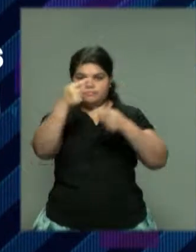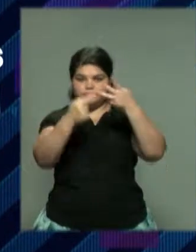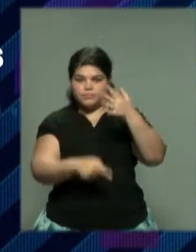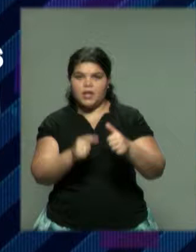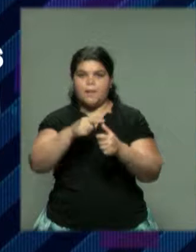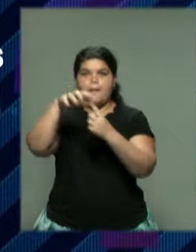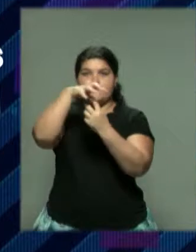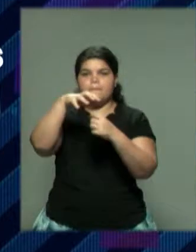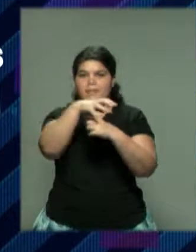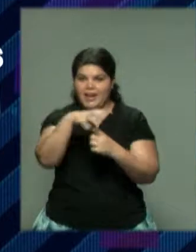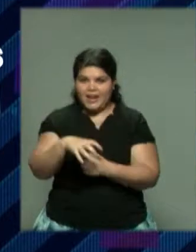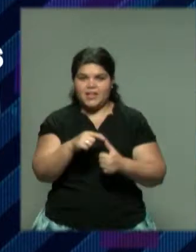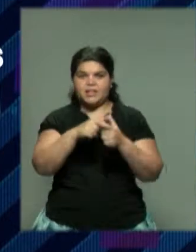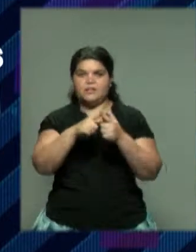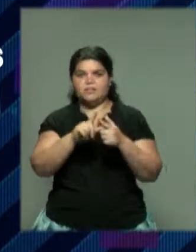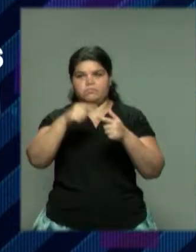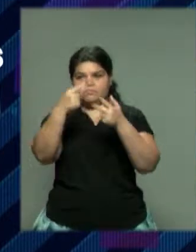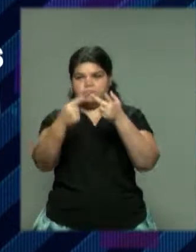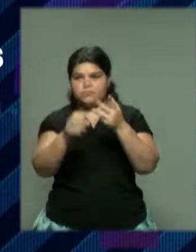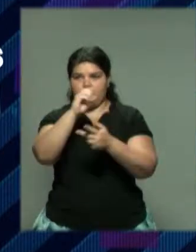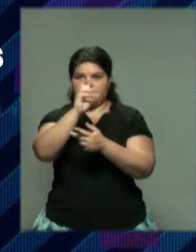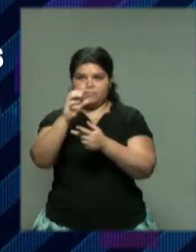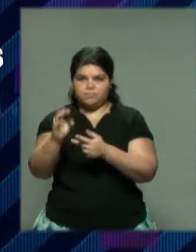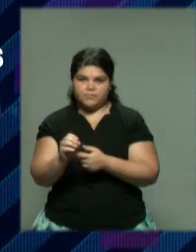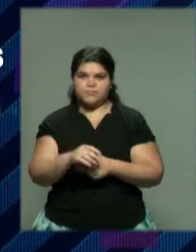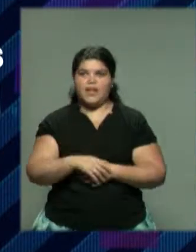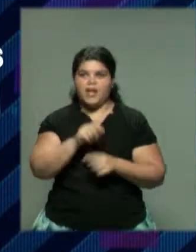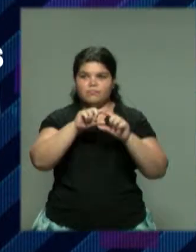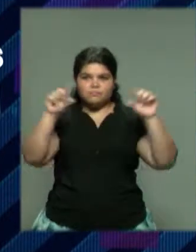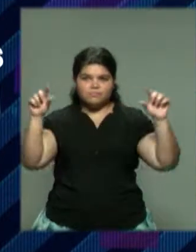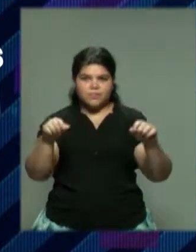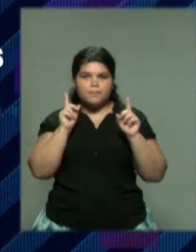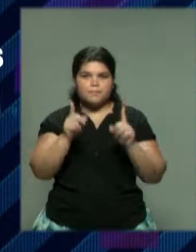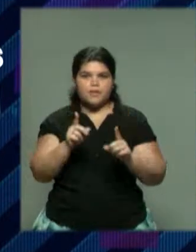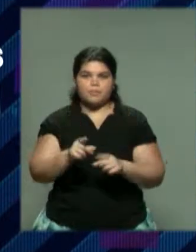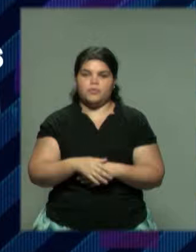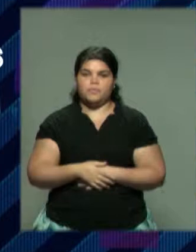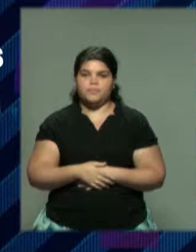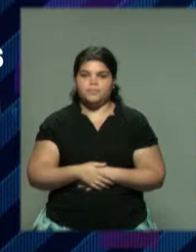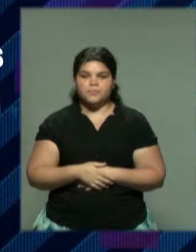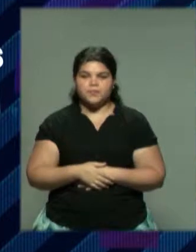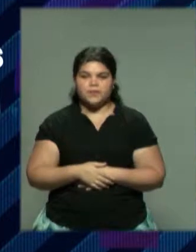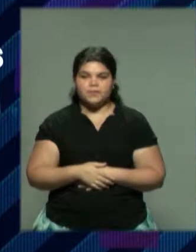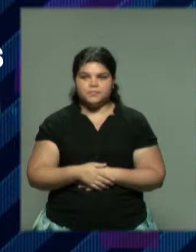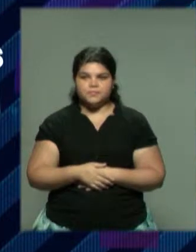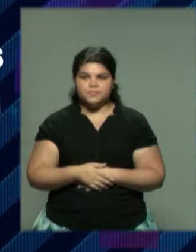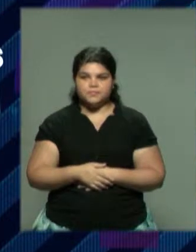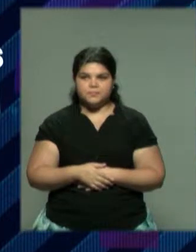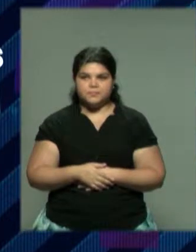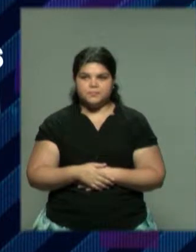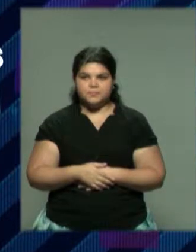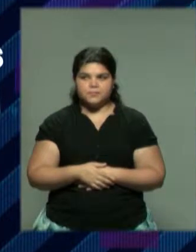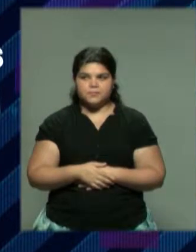hablando de paracaidismo, bungee jumping, parkour, espeleobuceo, alpinismo, rafting, rappel, parapente, surf